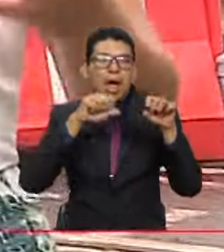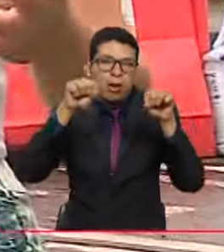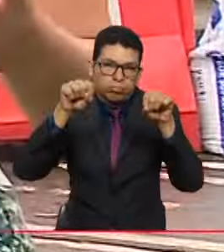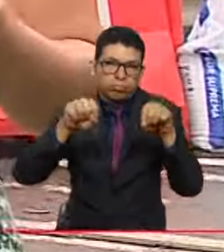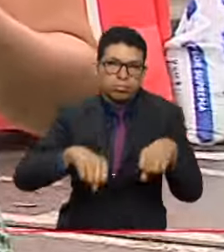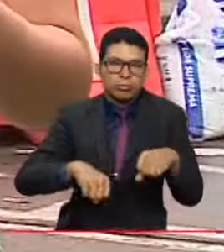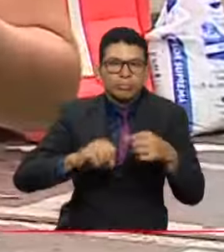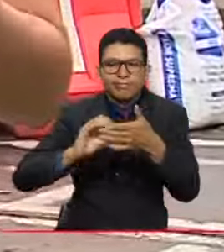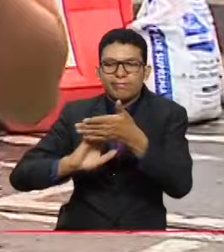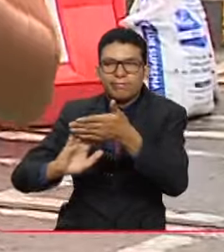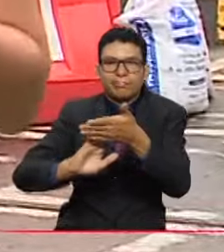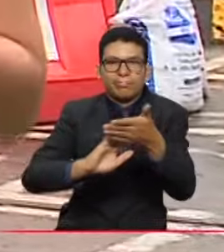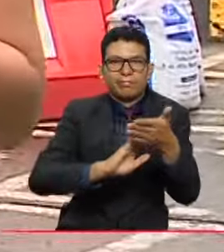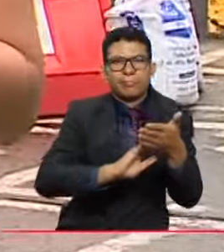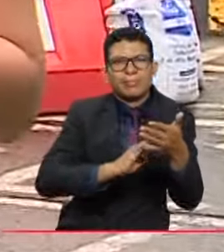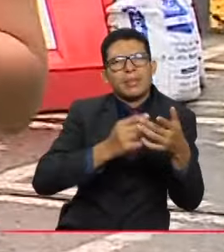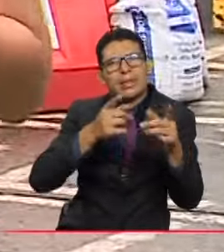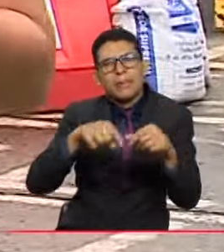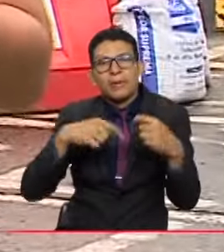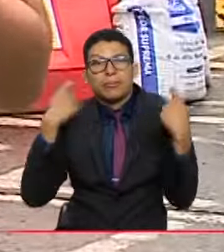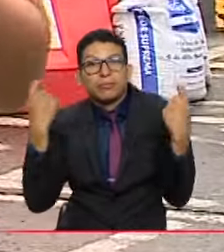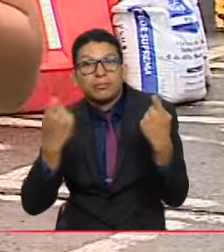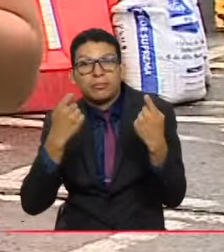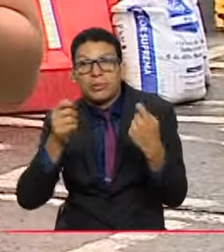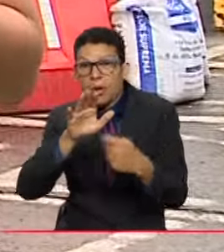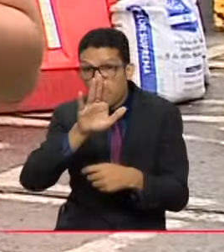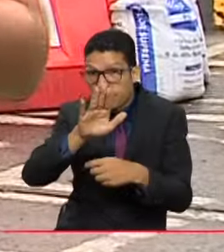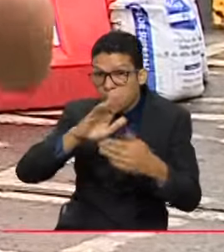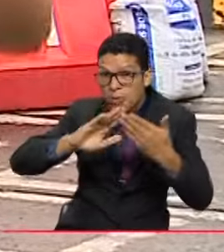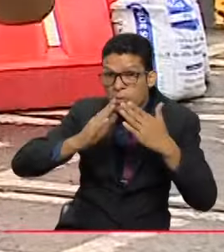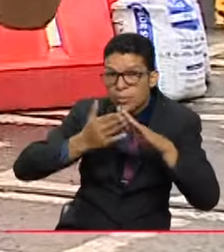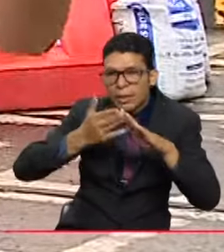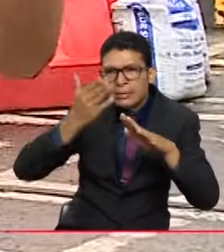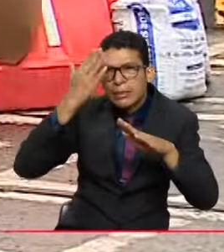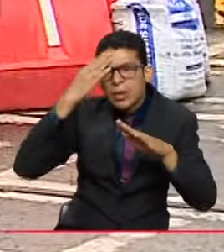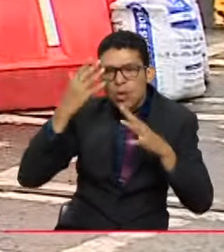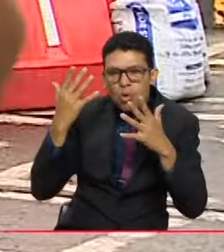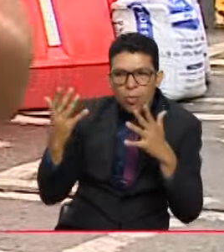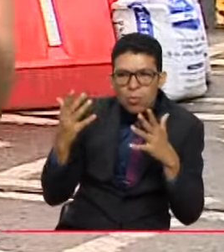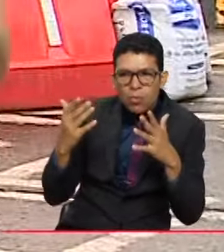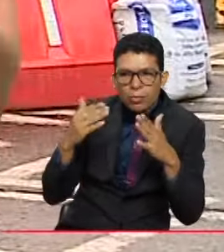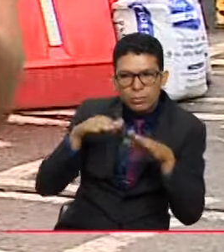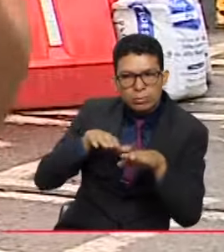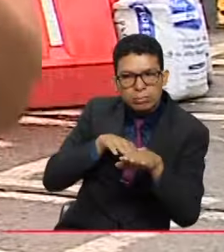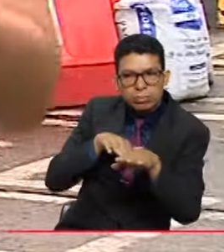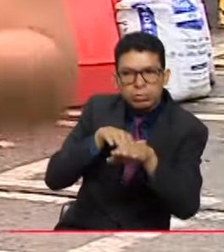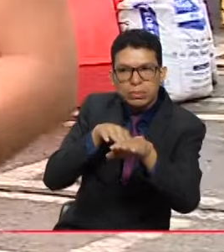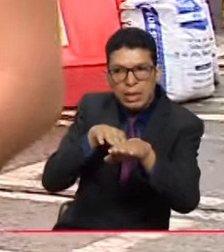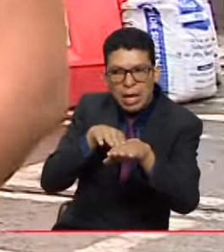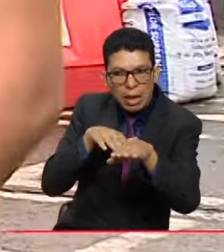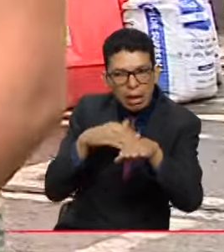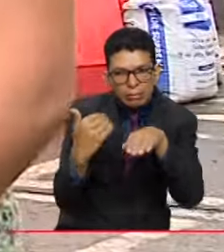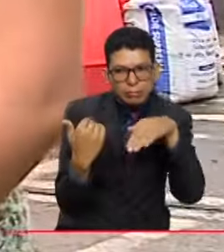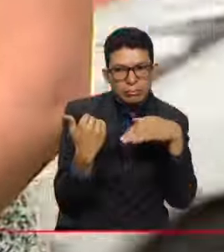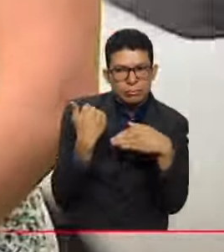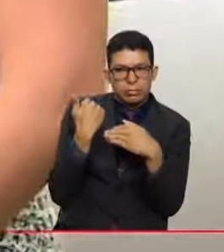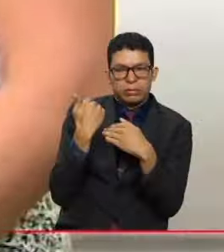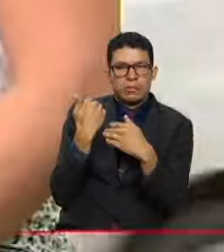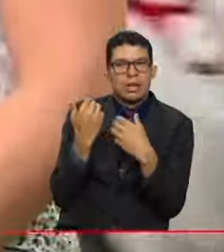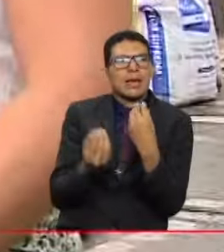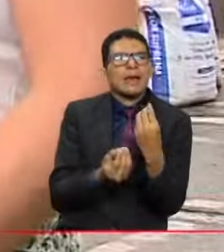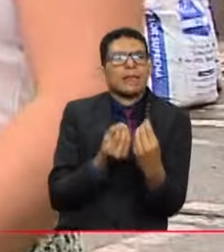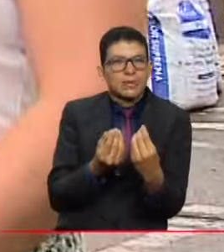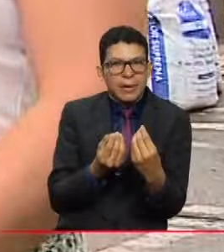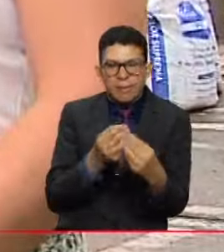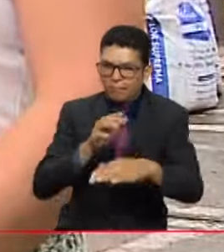a generar también unas piezas publicitarias para que la comunidad sepa cómo va a ser el flujo de tránsito por este sector. Es decir,